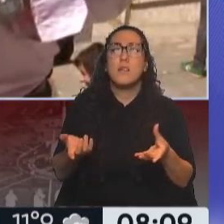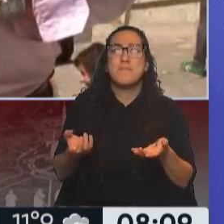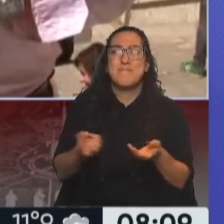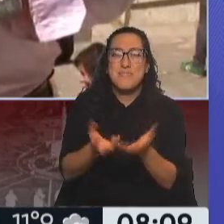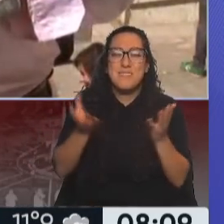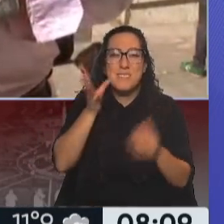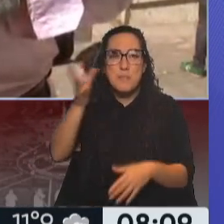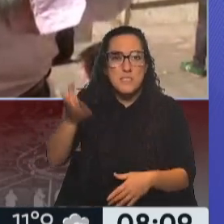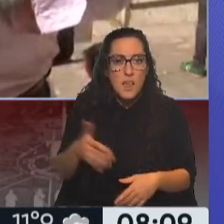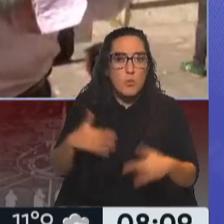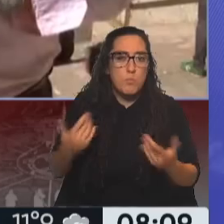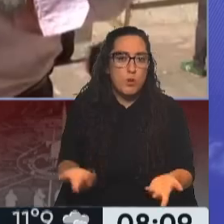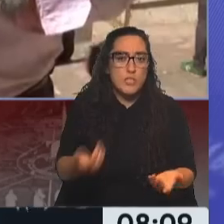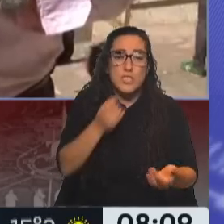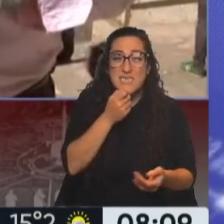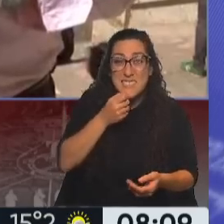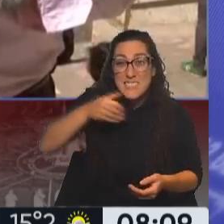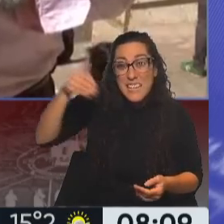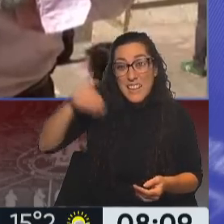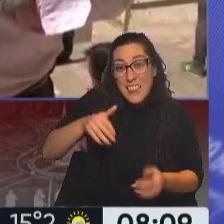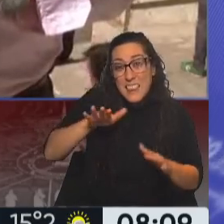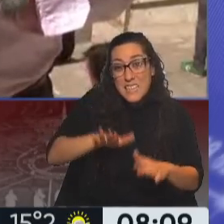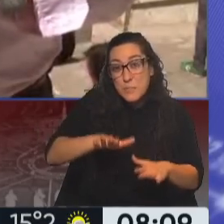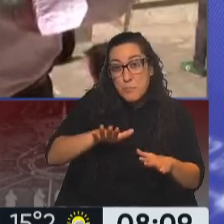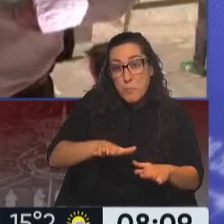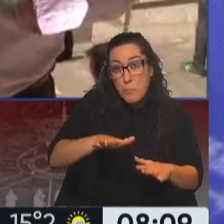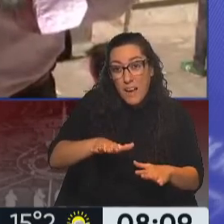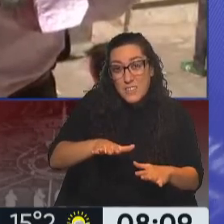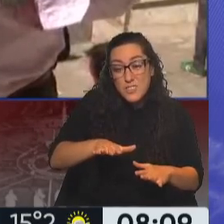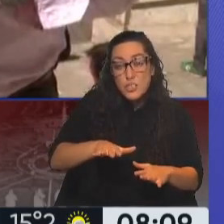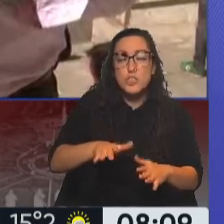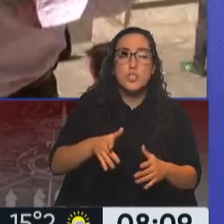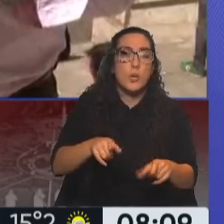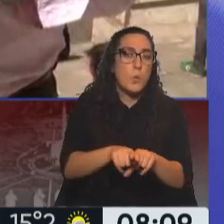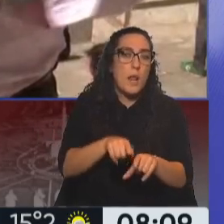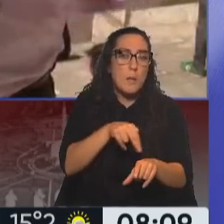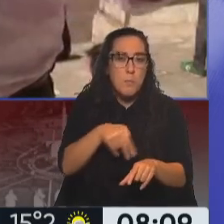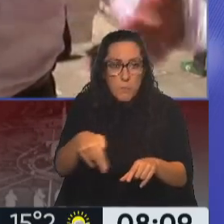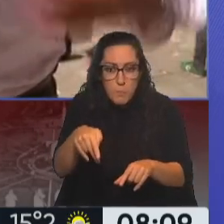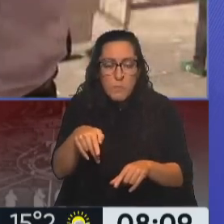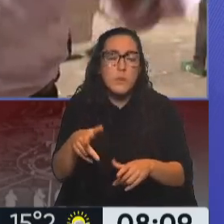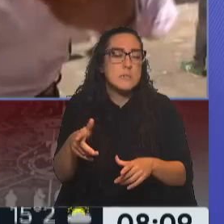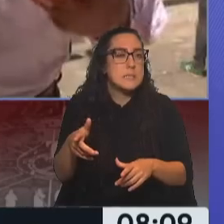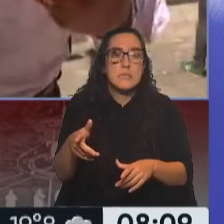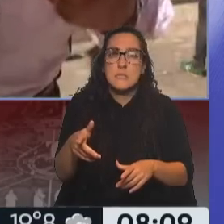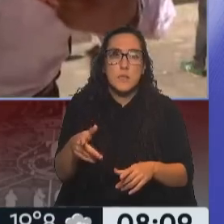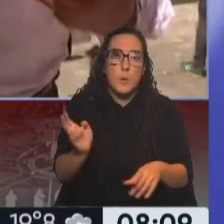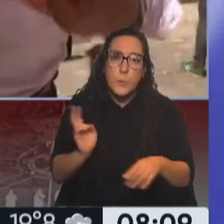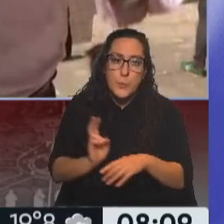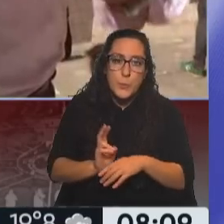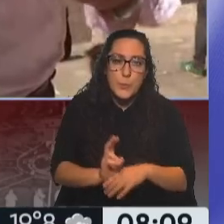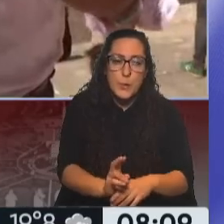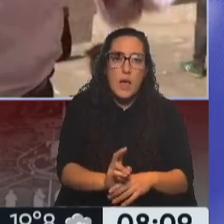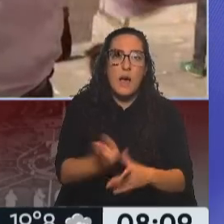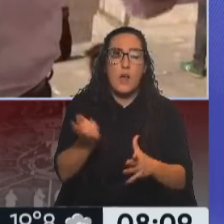féretro, que si iba a paso de hombre esto generaba un desafío aún mayor para poder resguardar y asegurar que todo